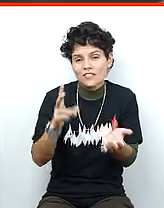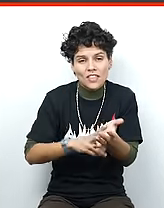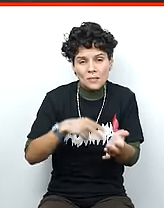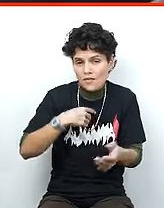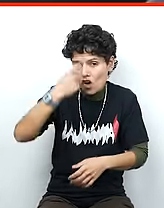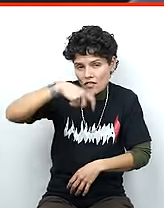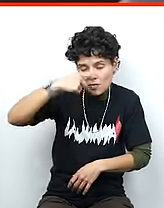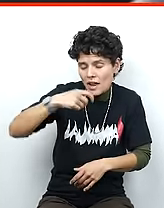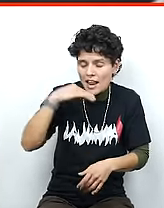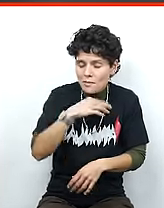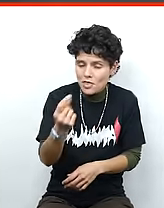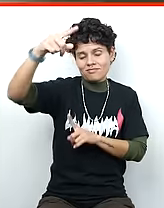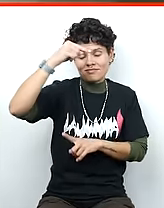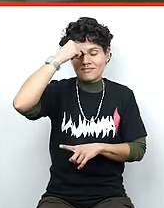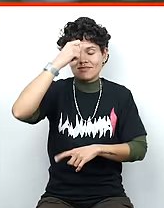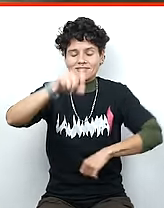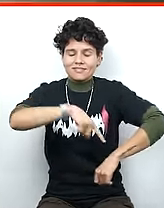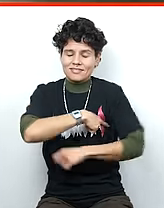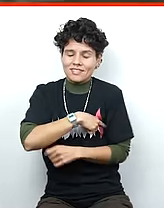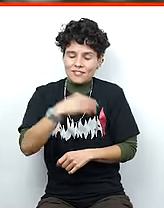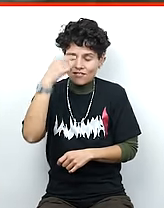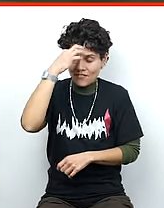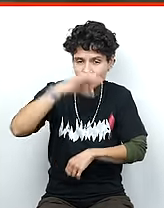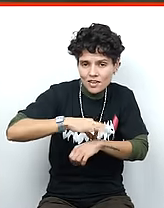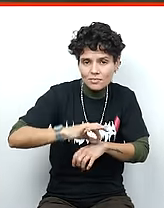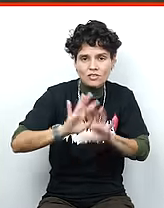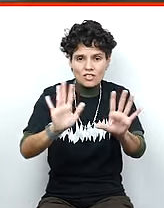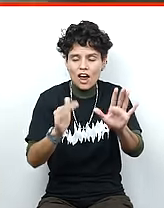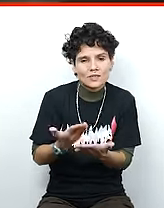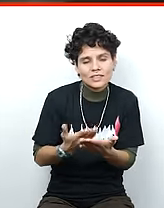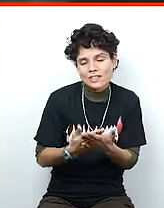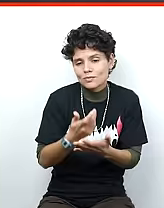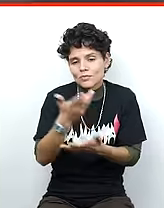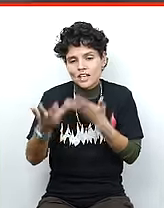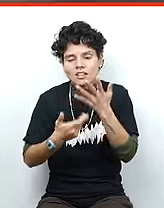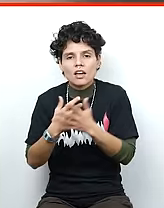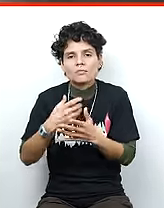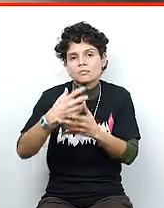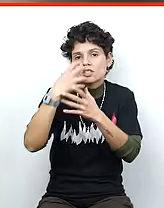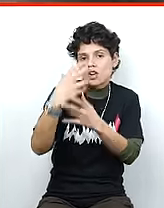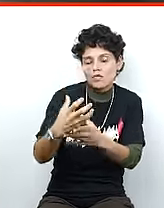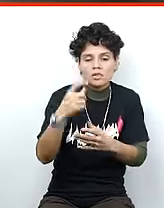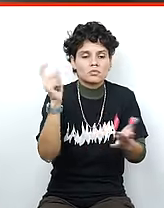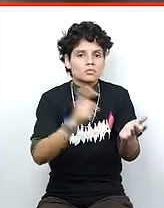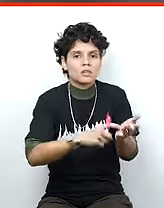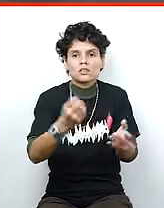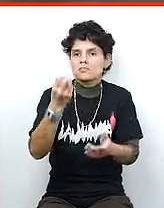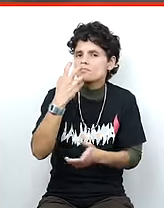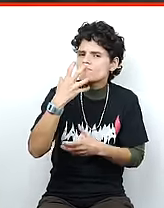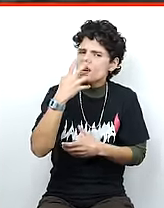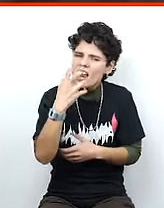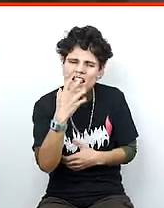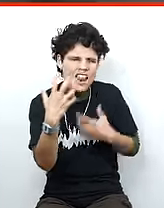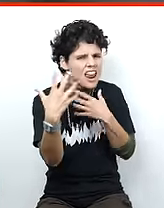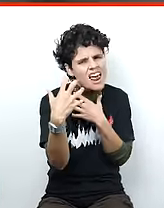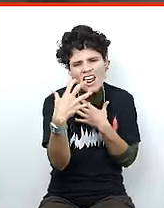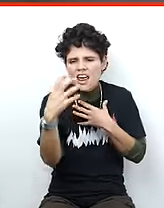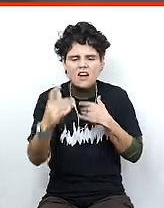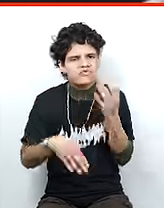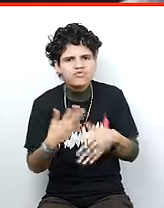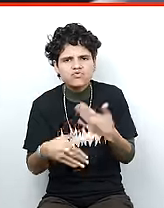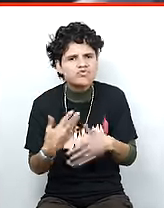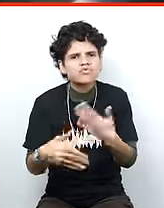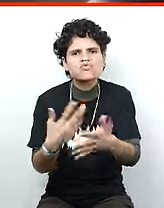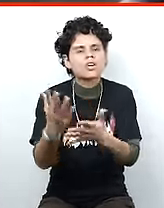Porque me siento mal. Grabemos, pum. Abrió el micrófono y lo tiré y ya, de ahí para adelante. En mi carrera fue historia. Llegué a mi primer